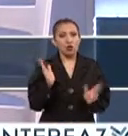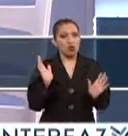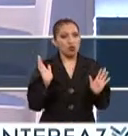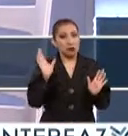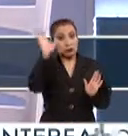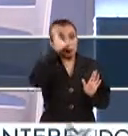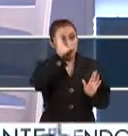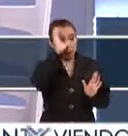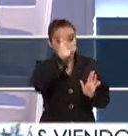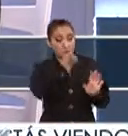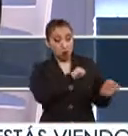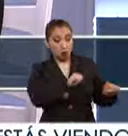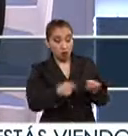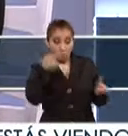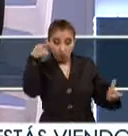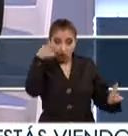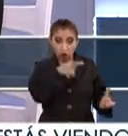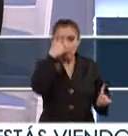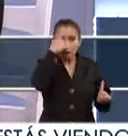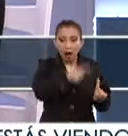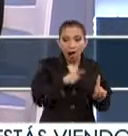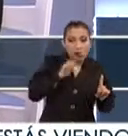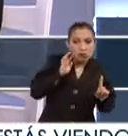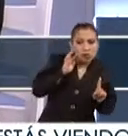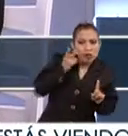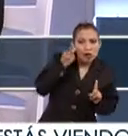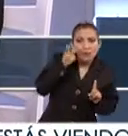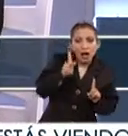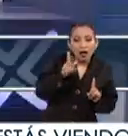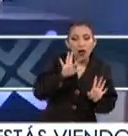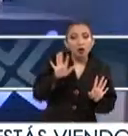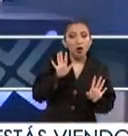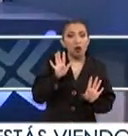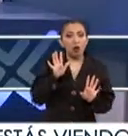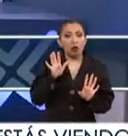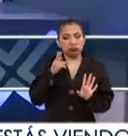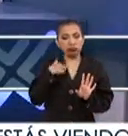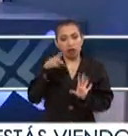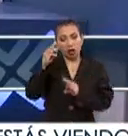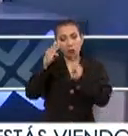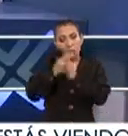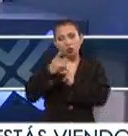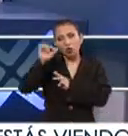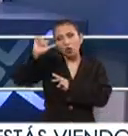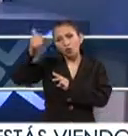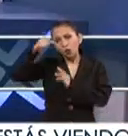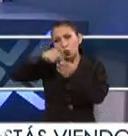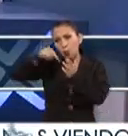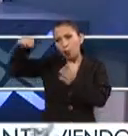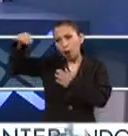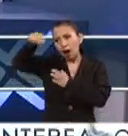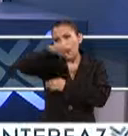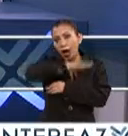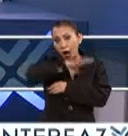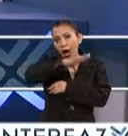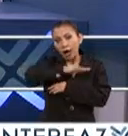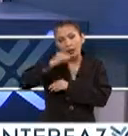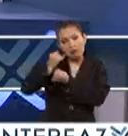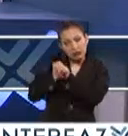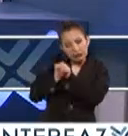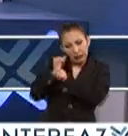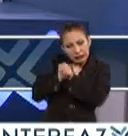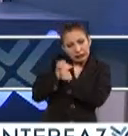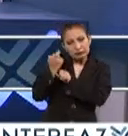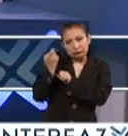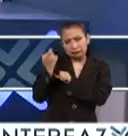la ciencia, la sismología dedicada a la predicción ya no se esté atacando. En el mundo, en algunos lugares, todavía hay líneas de